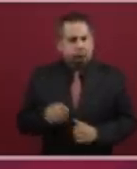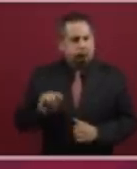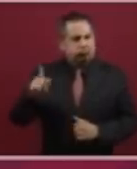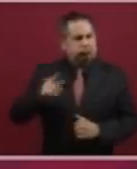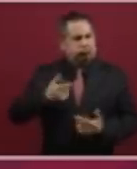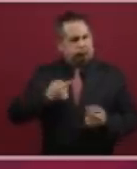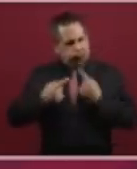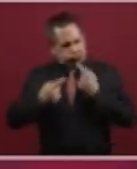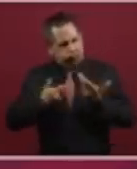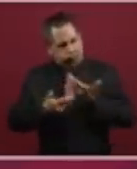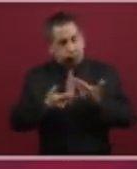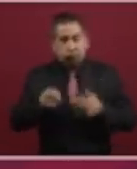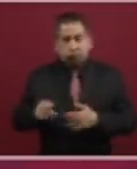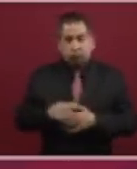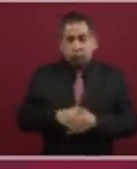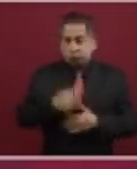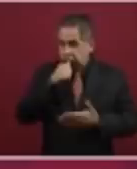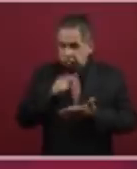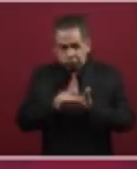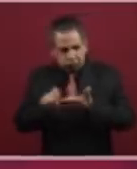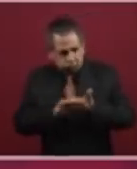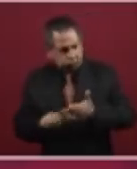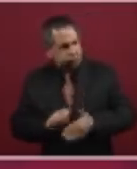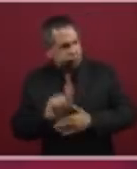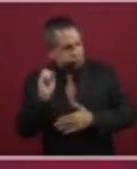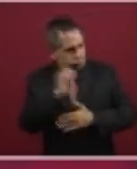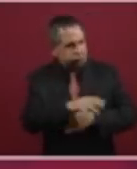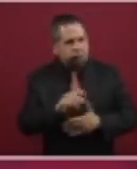diplomático, le escribía